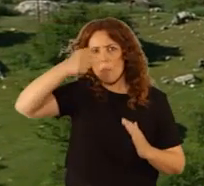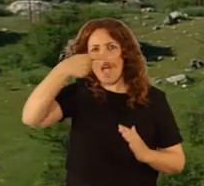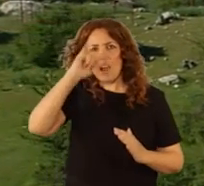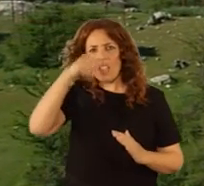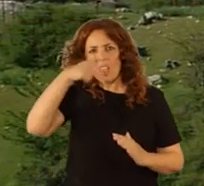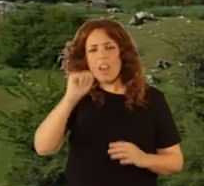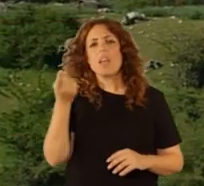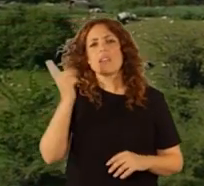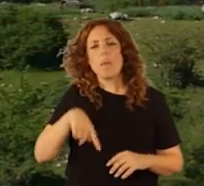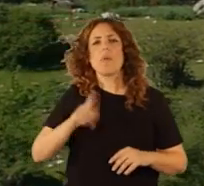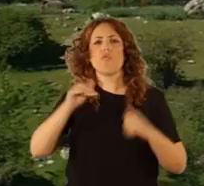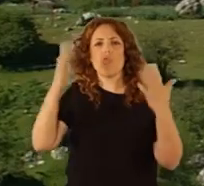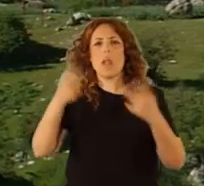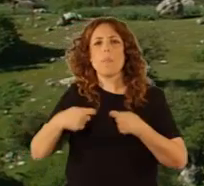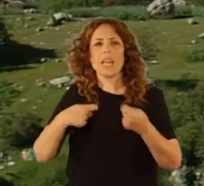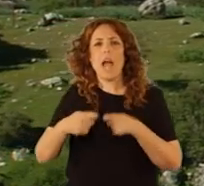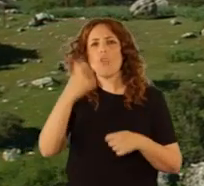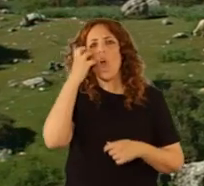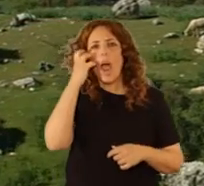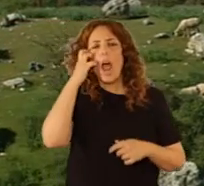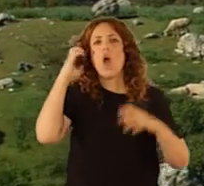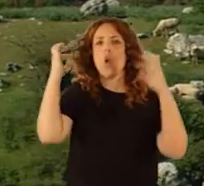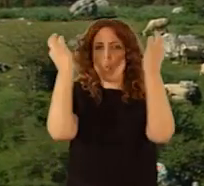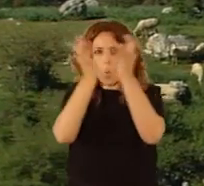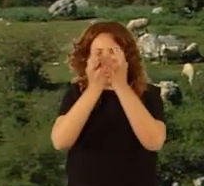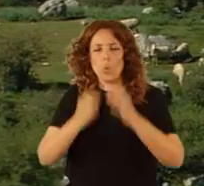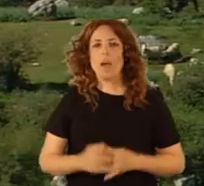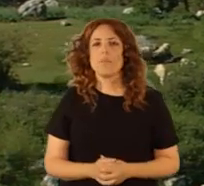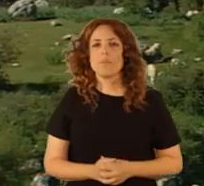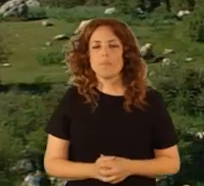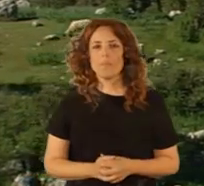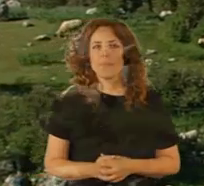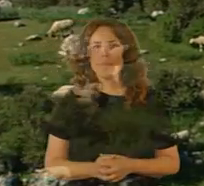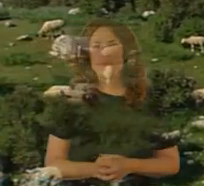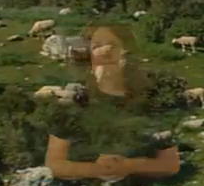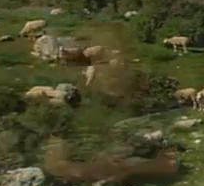mágina y fuera de ella en los mercados de Jaén y de